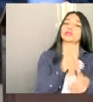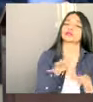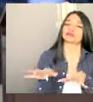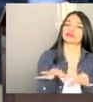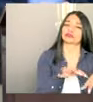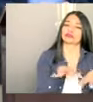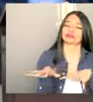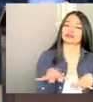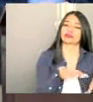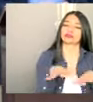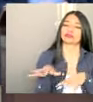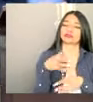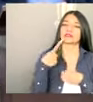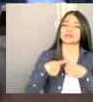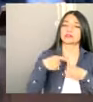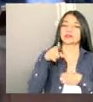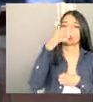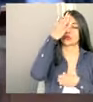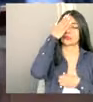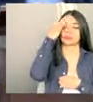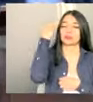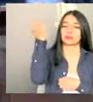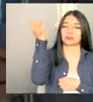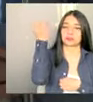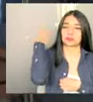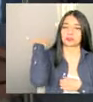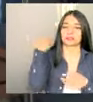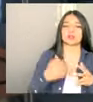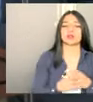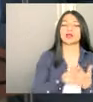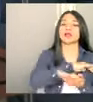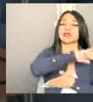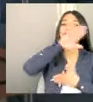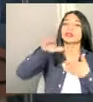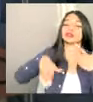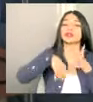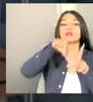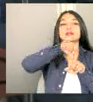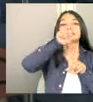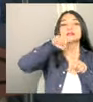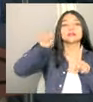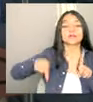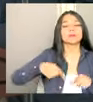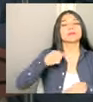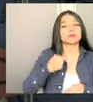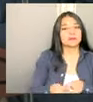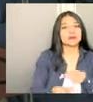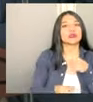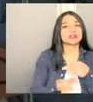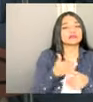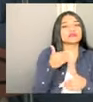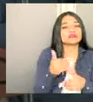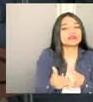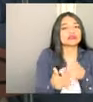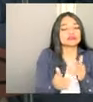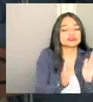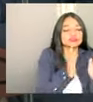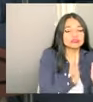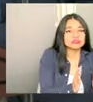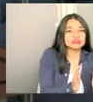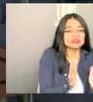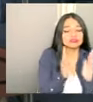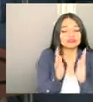Metro de Quito. No olvidemos nada más que todo el sistema es progresivo. Está planteada en la